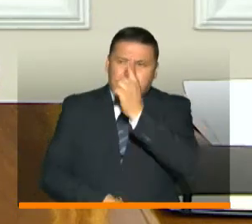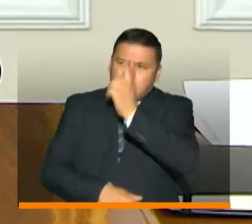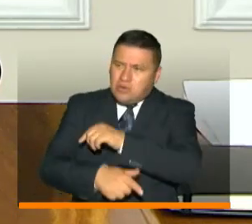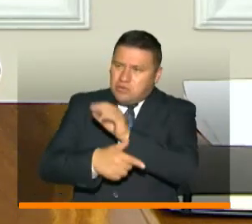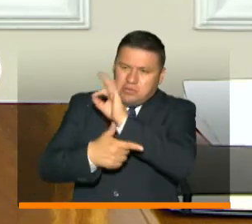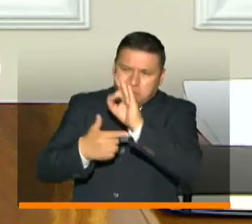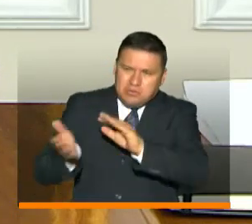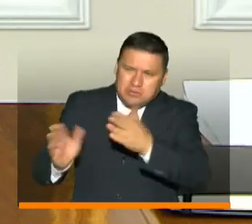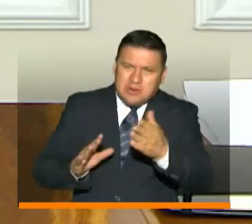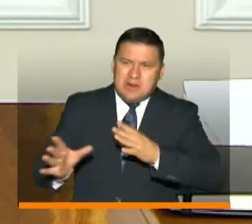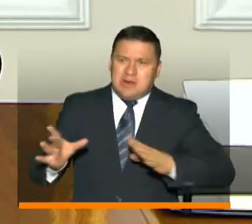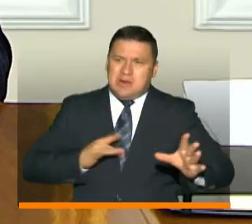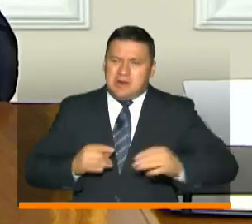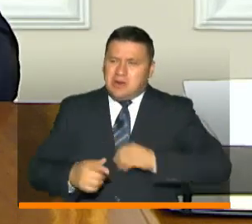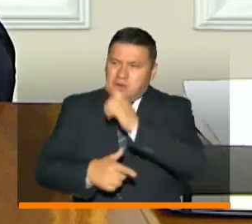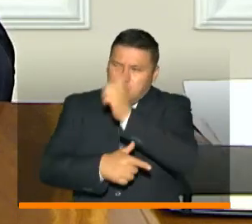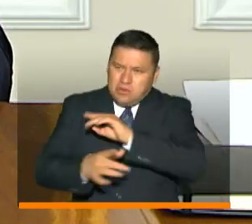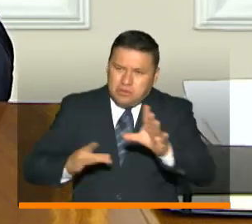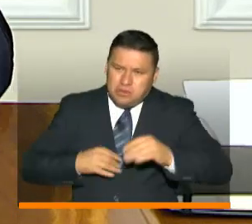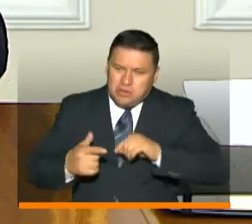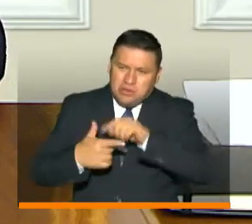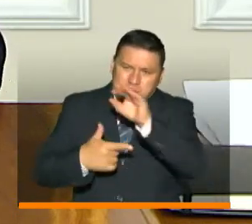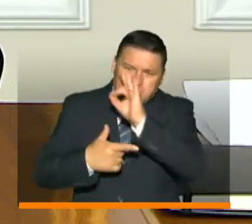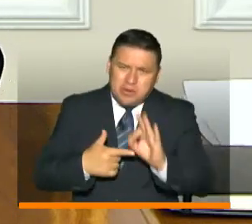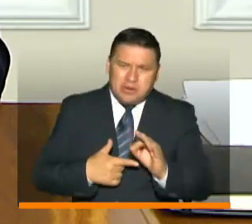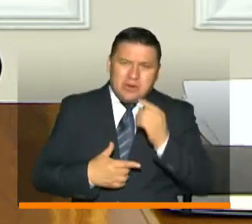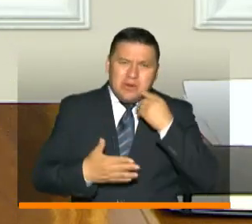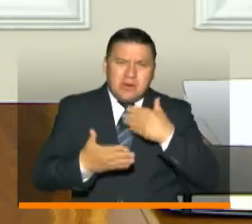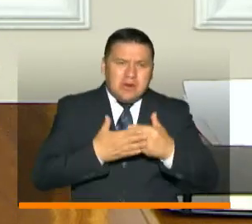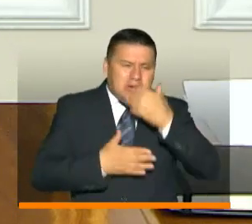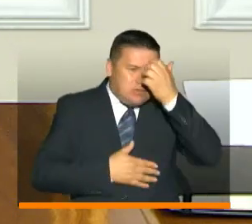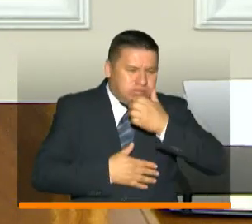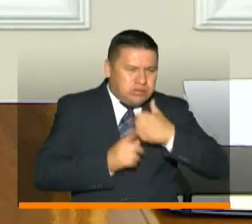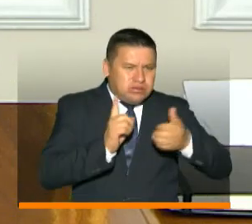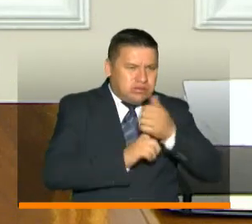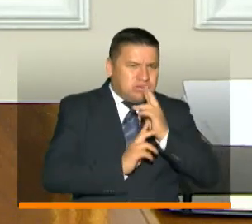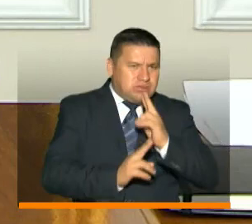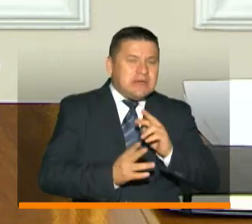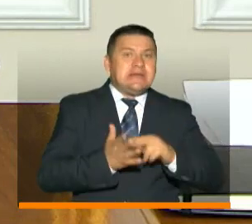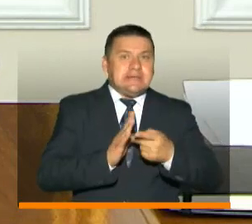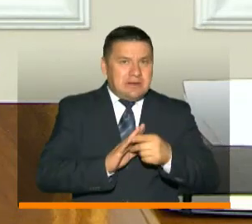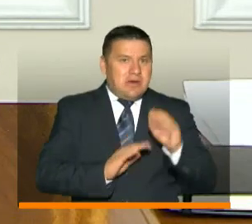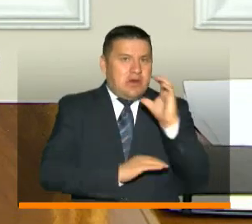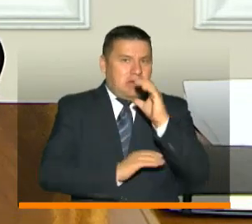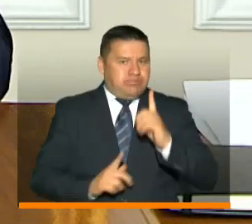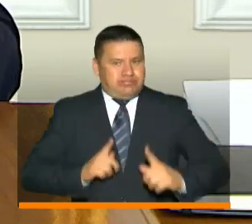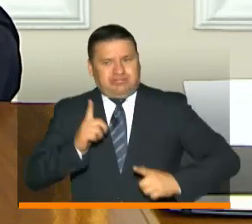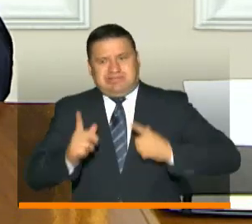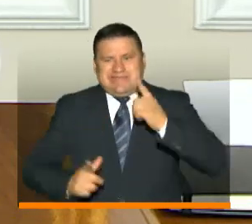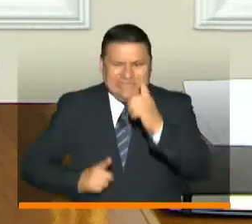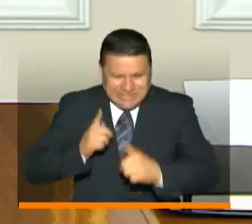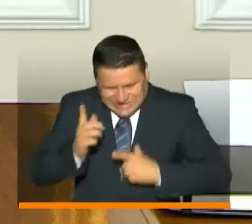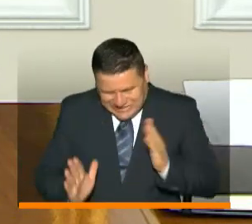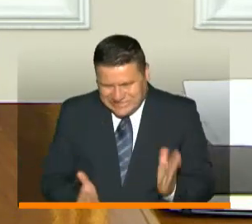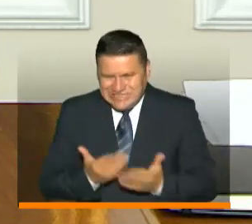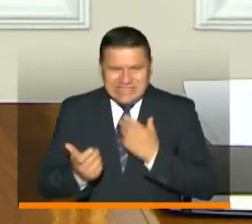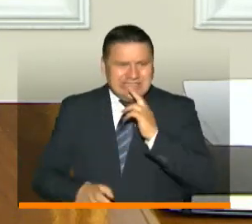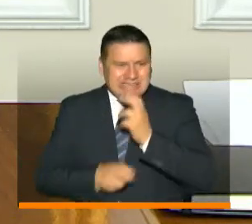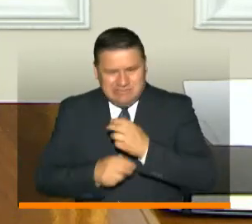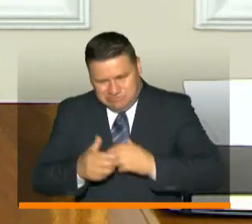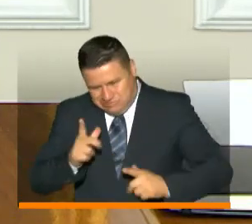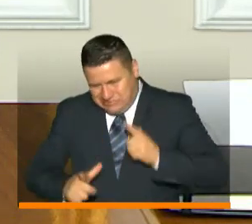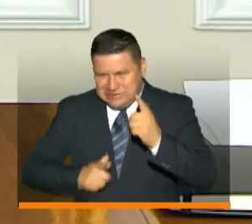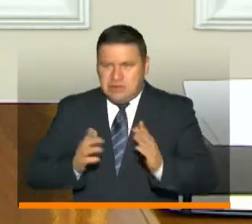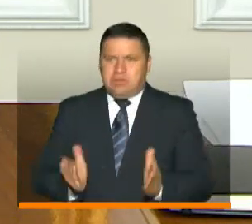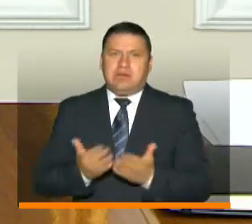millón, contagios por millón, capacidad de pruebas, muestran que nuestro país ha sido resiliente. Y claro, esas medidas que se han tomado a lo largo